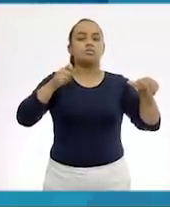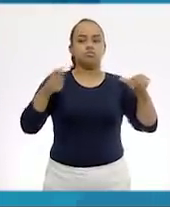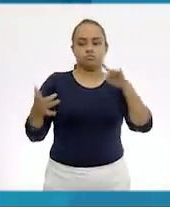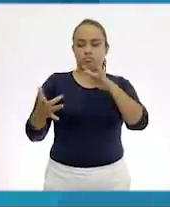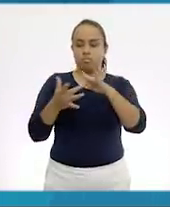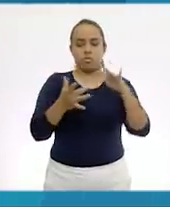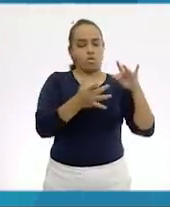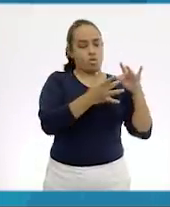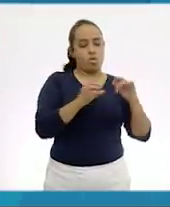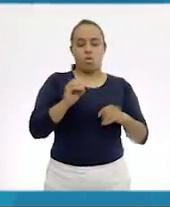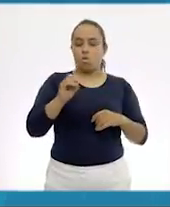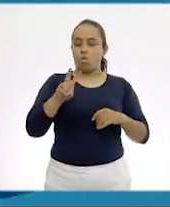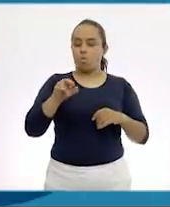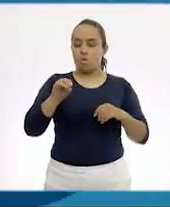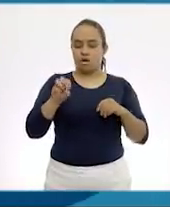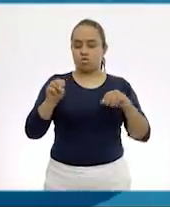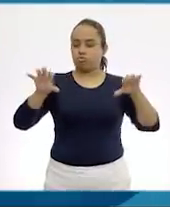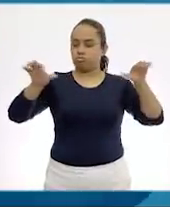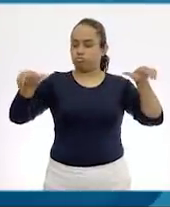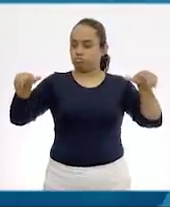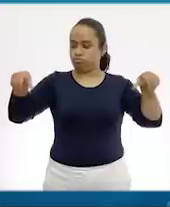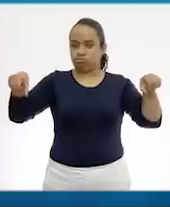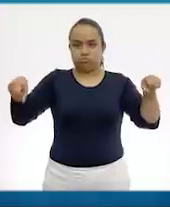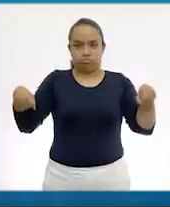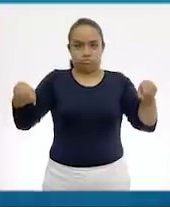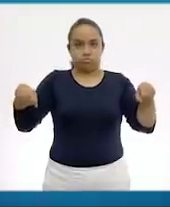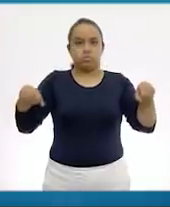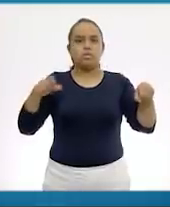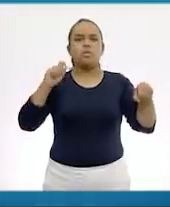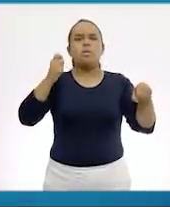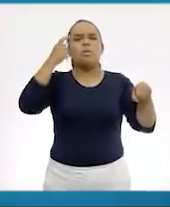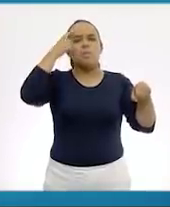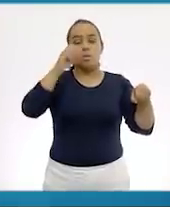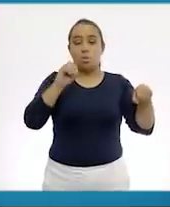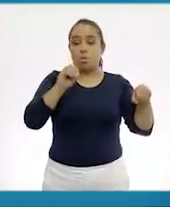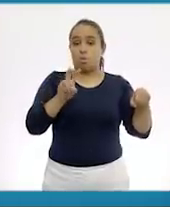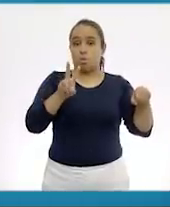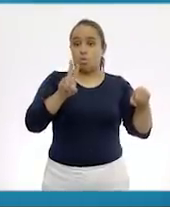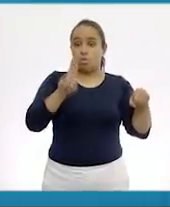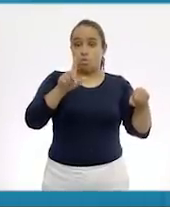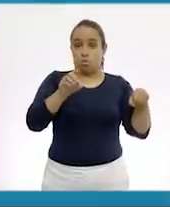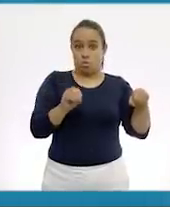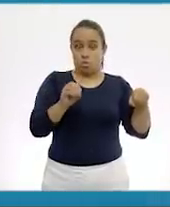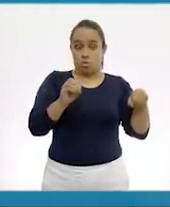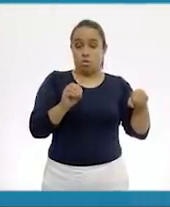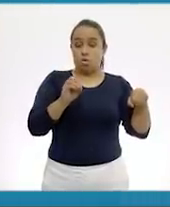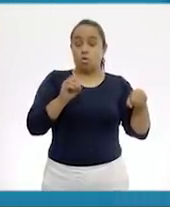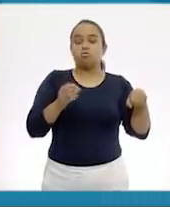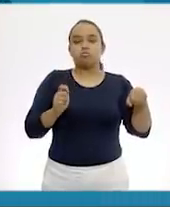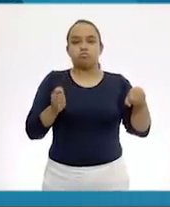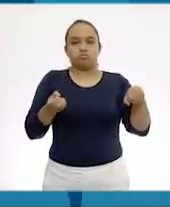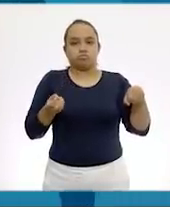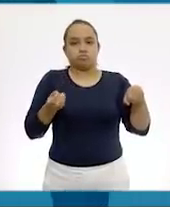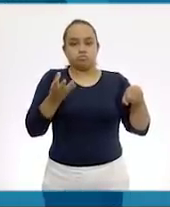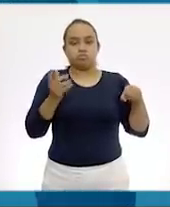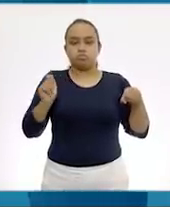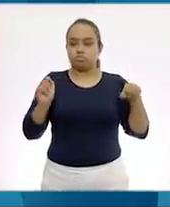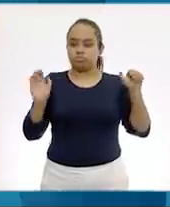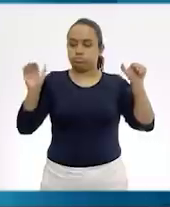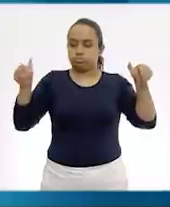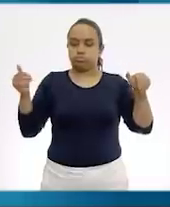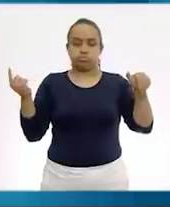los ovarios con el útero. Su función es recibir al óvulo cuando es liberado por el ovario y